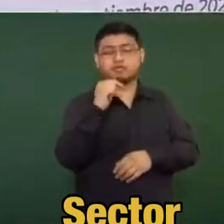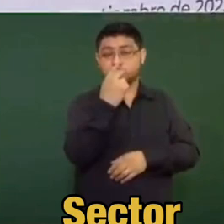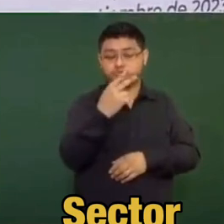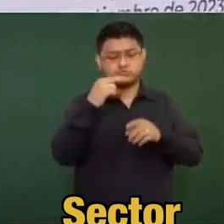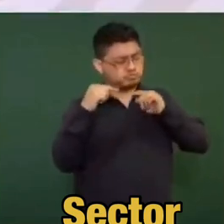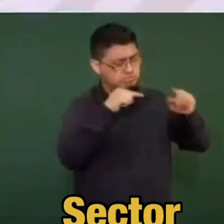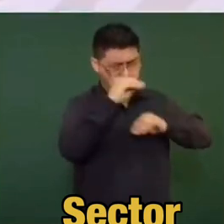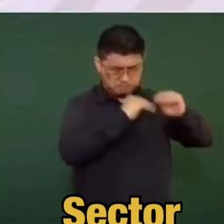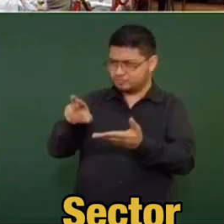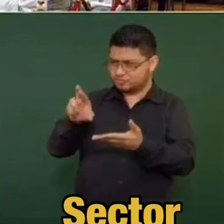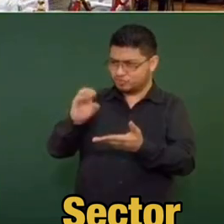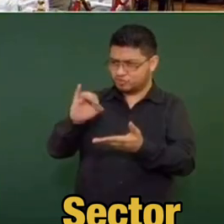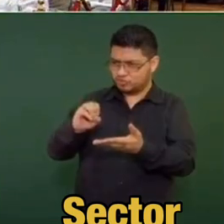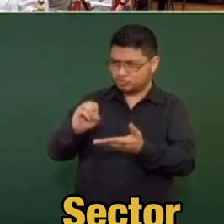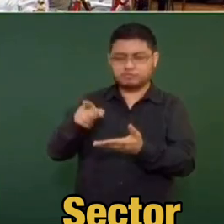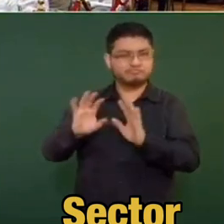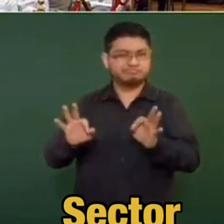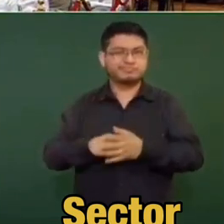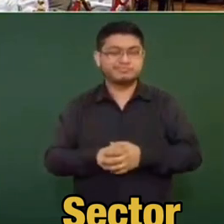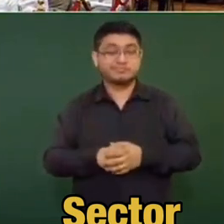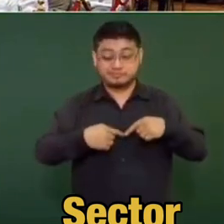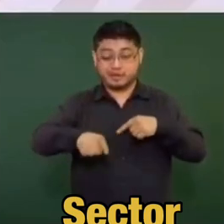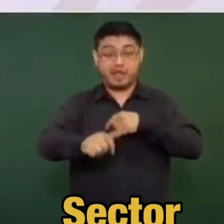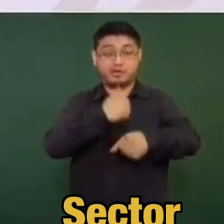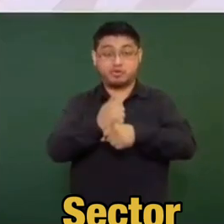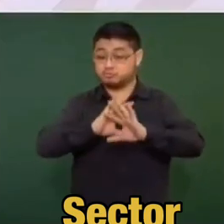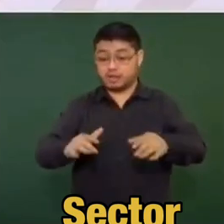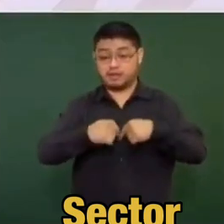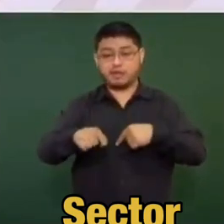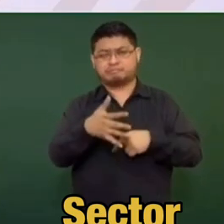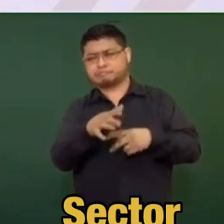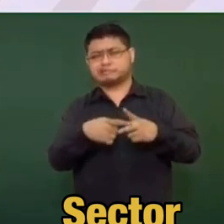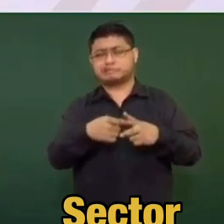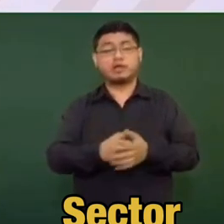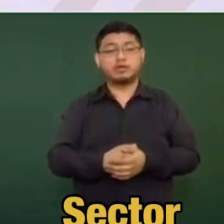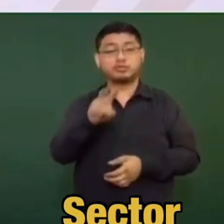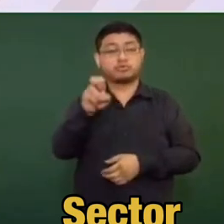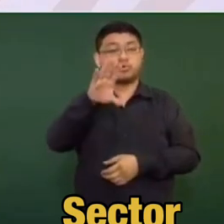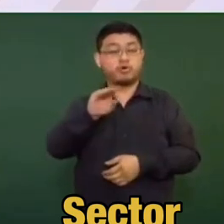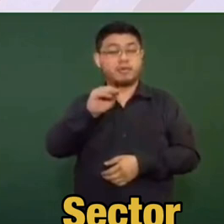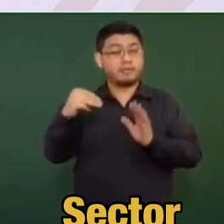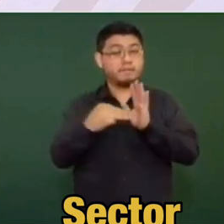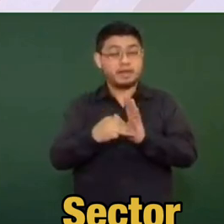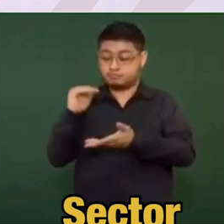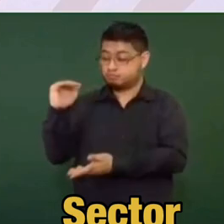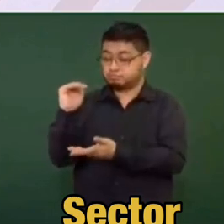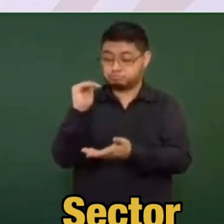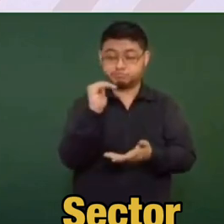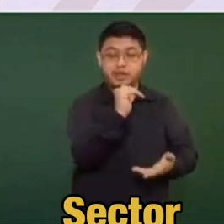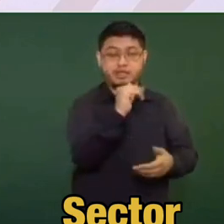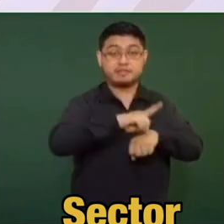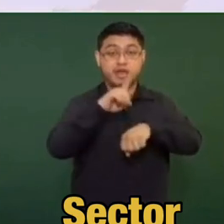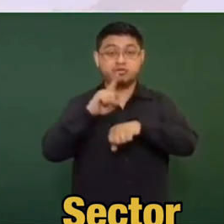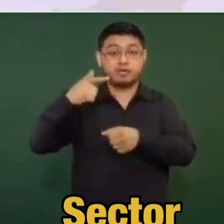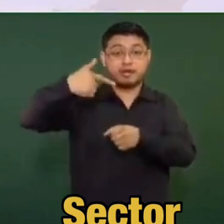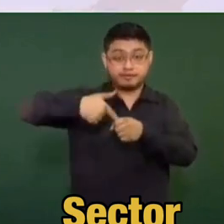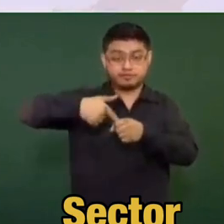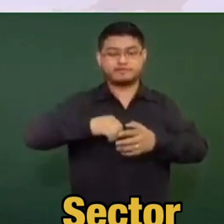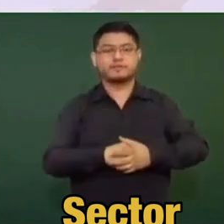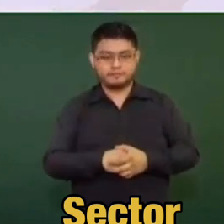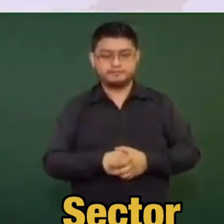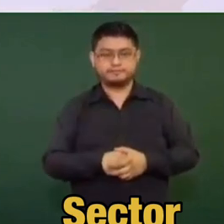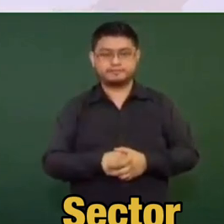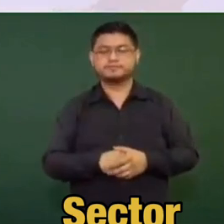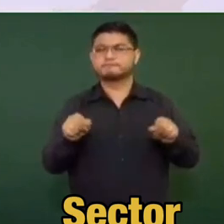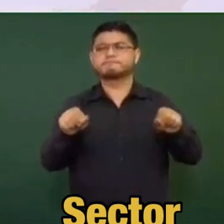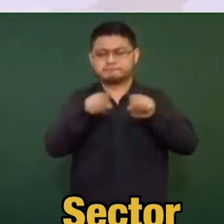Hoy empieza a producir. Y a finales del año, esta refinería estará produciendo un promedio de 290.000 barriles diarios de gasolinas. También en diciembre